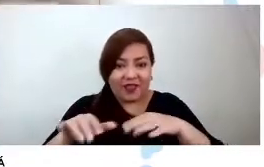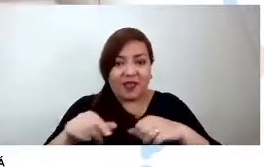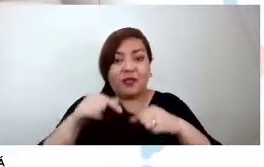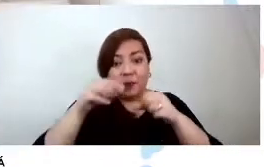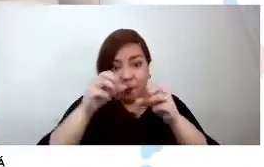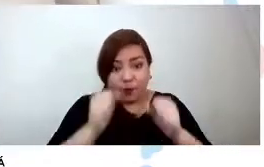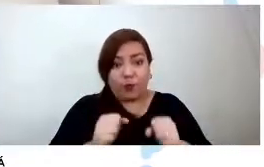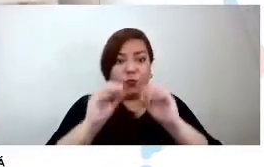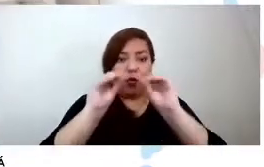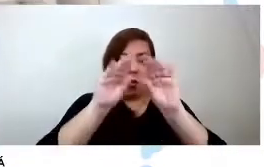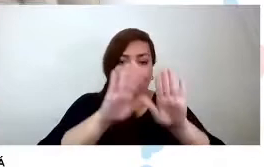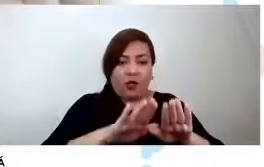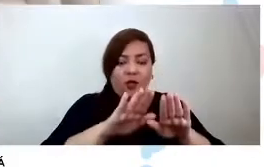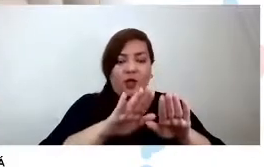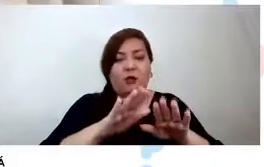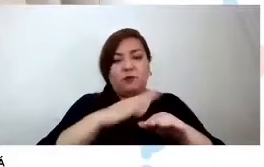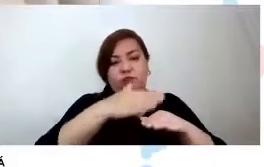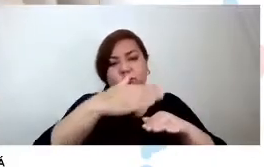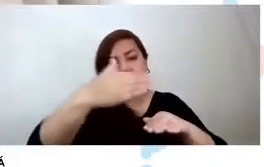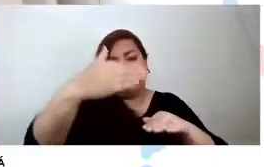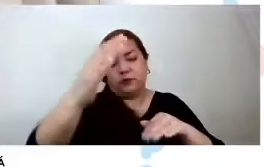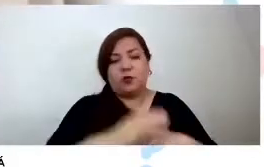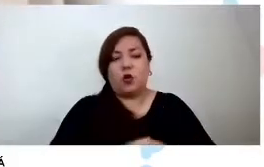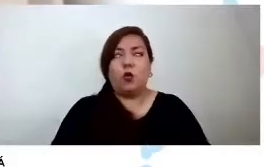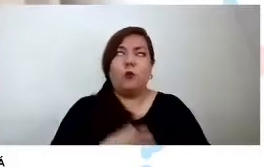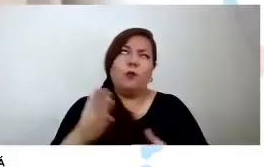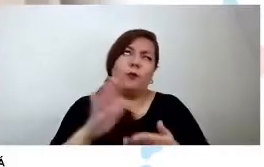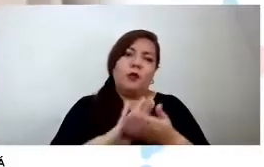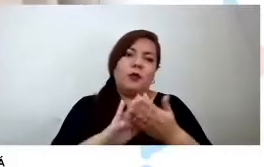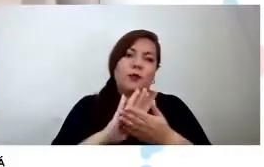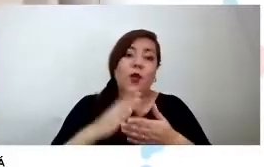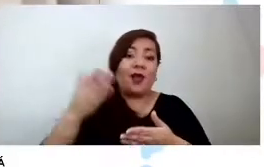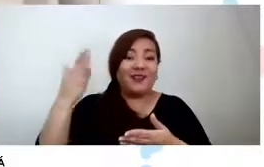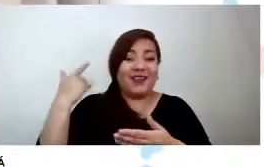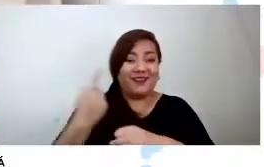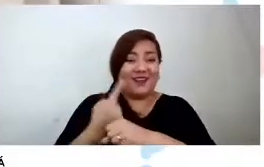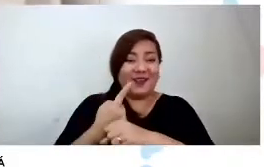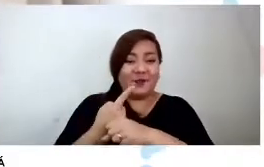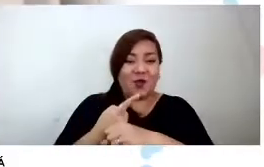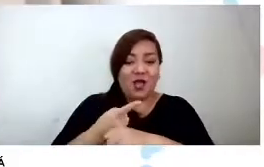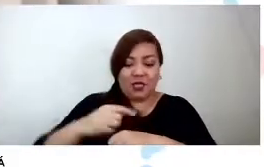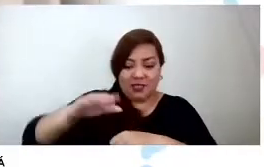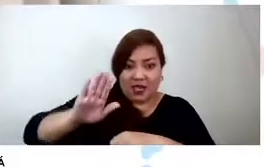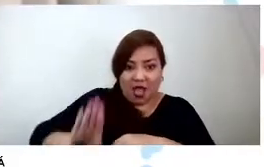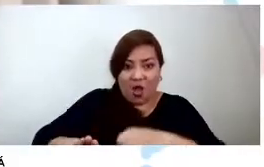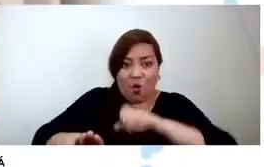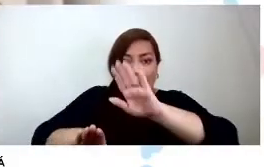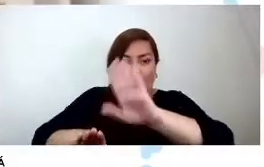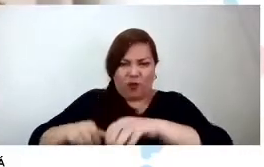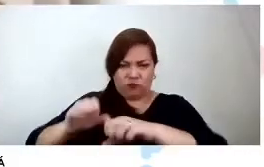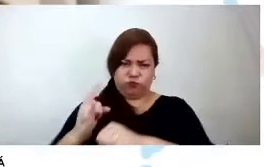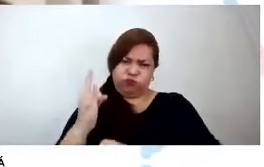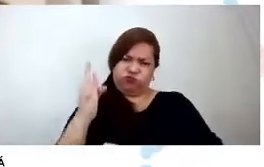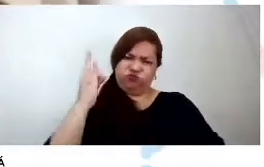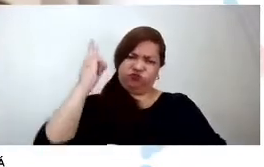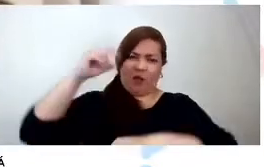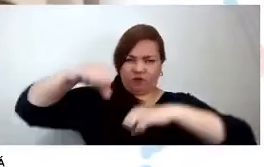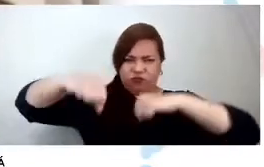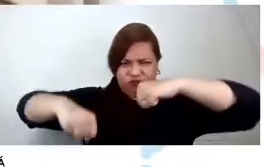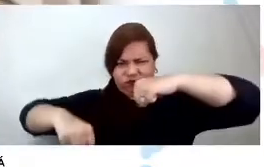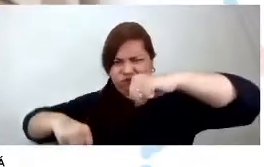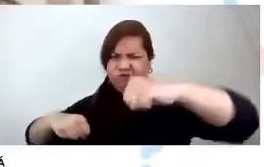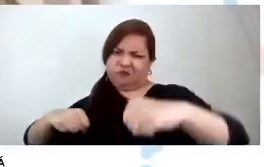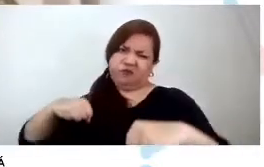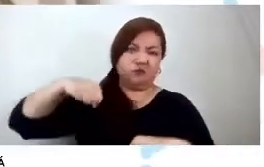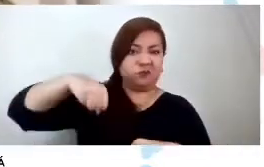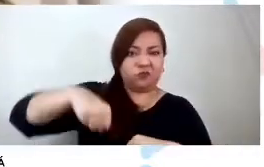dejar, como cuando hace un momento estábamos hablando de las huellas de dinosaurios, que no son el animal en sí, el ser vivo en sí,